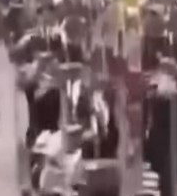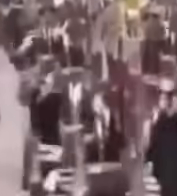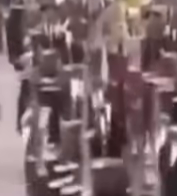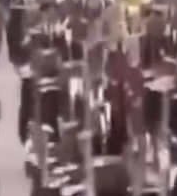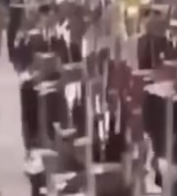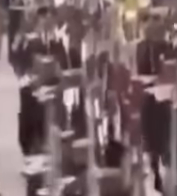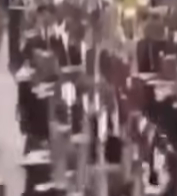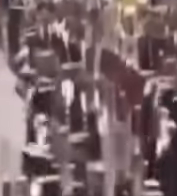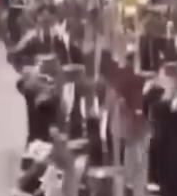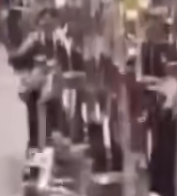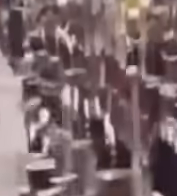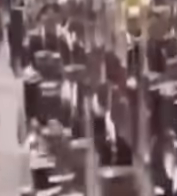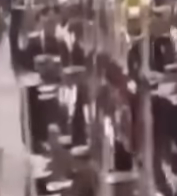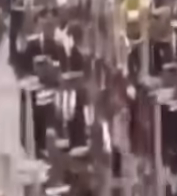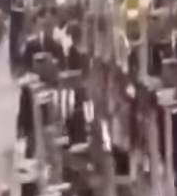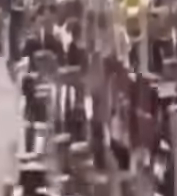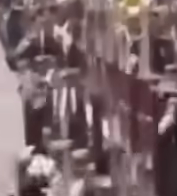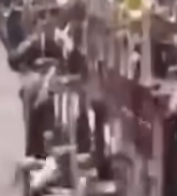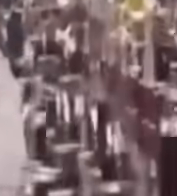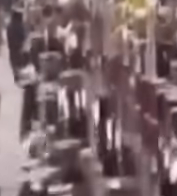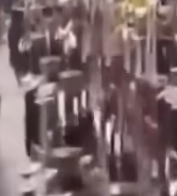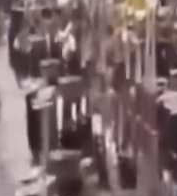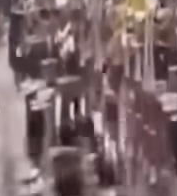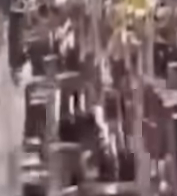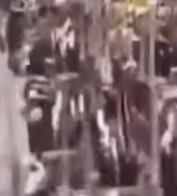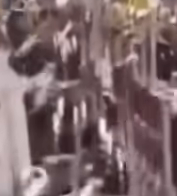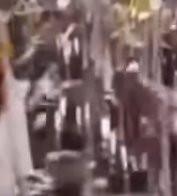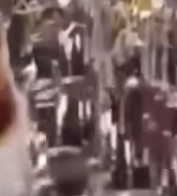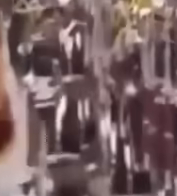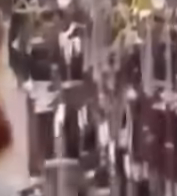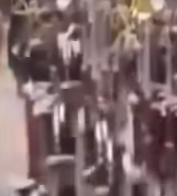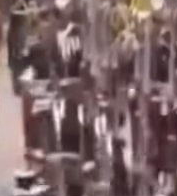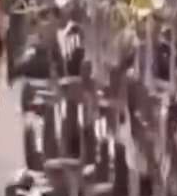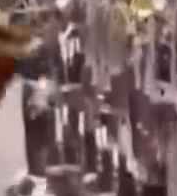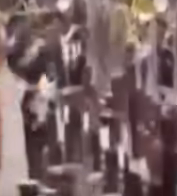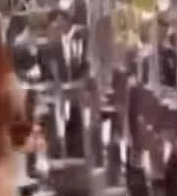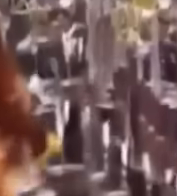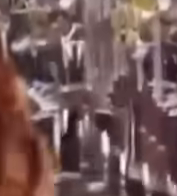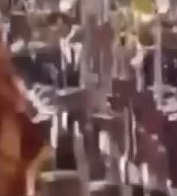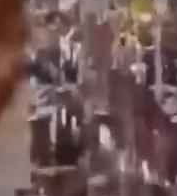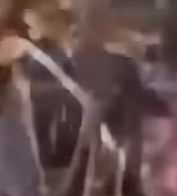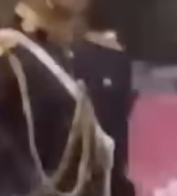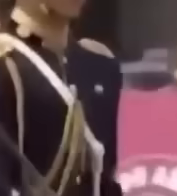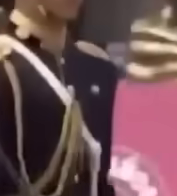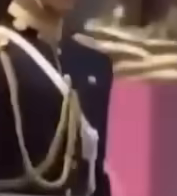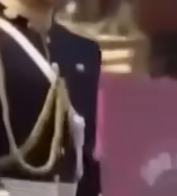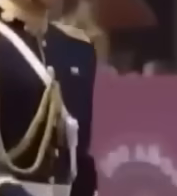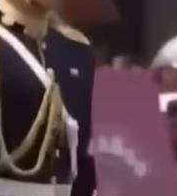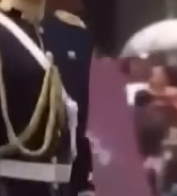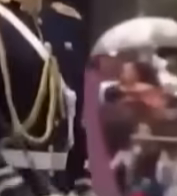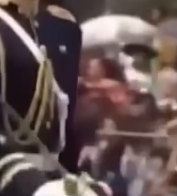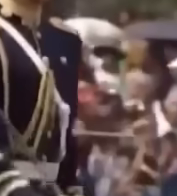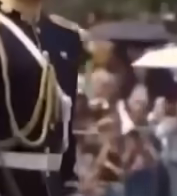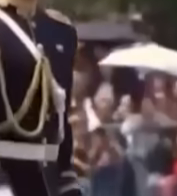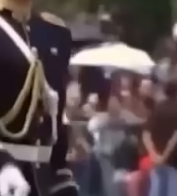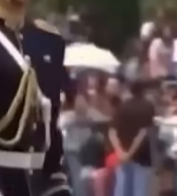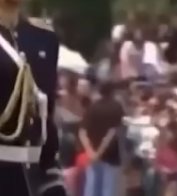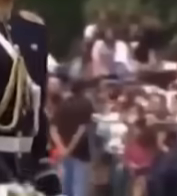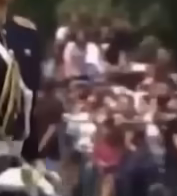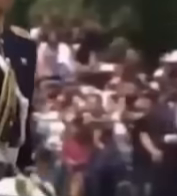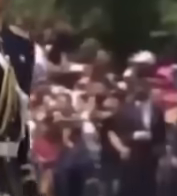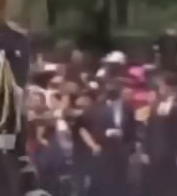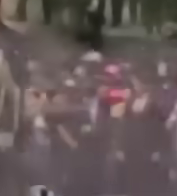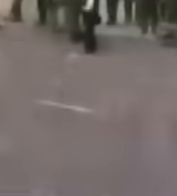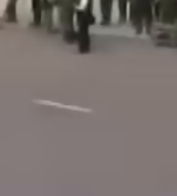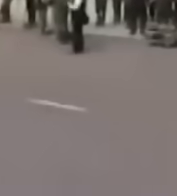este 16 de septiembre desfiló un contingente del ejército ruso condenado internacionalmente por la invasión a Ucrania